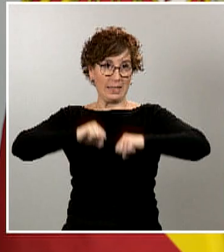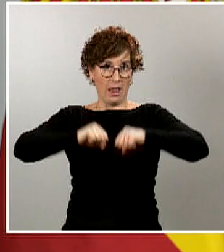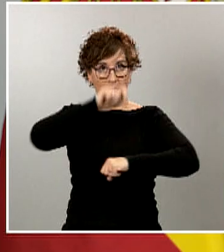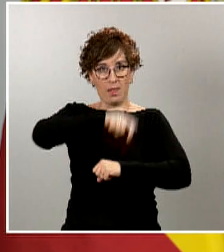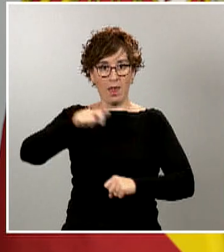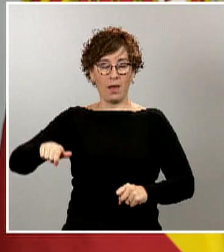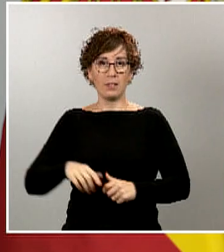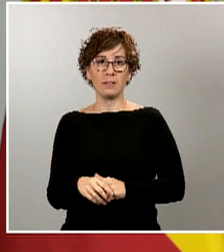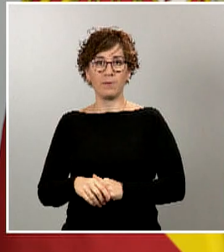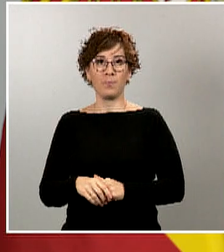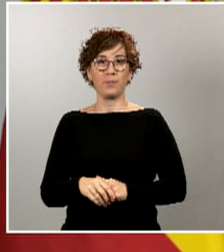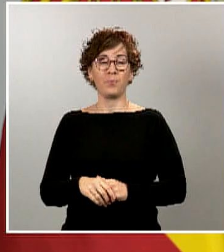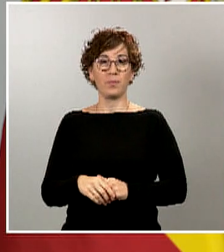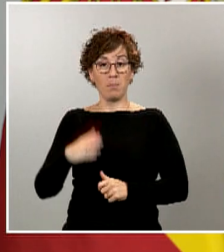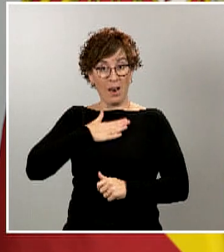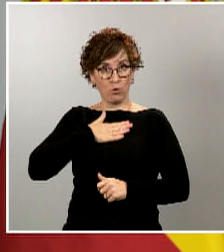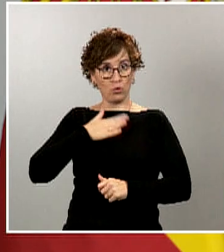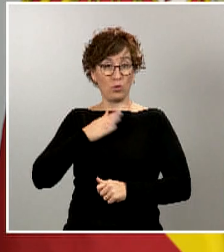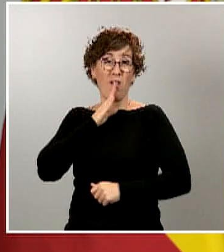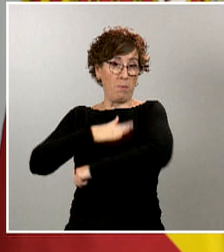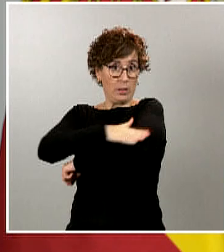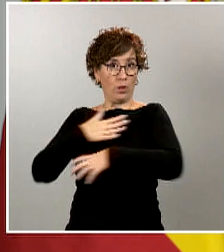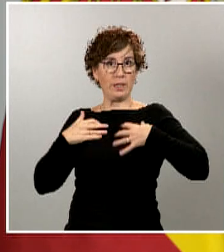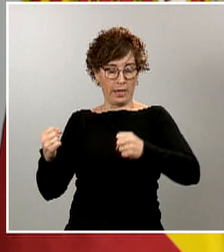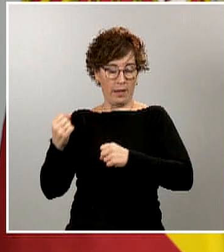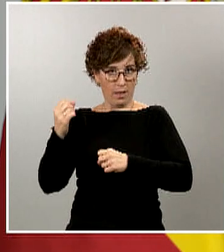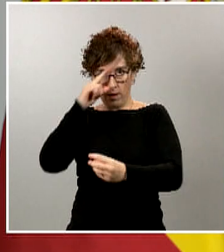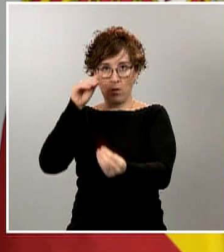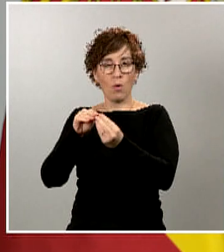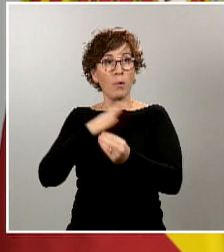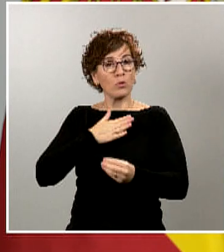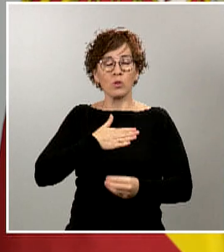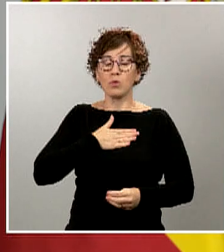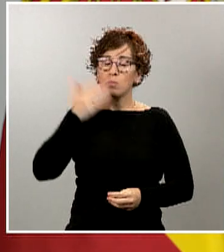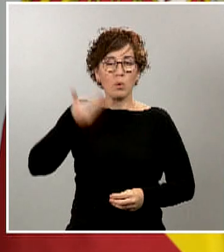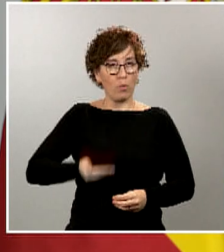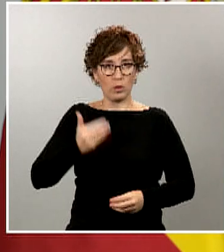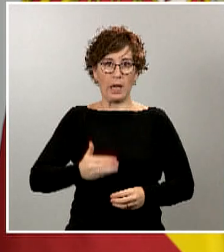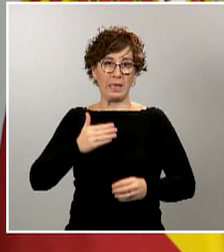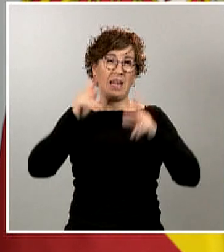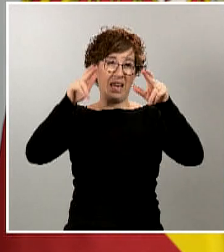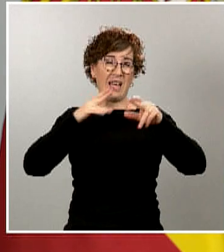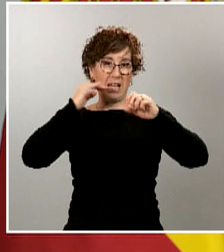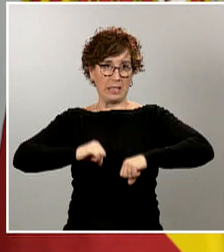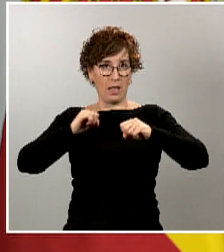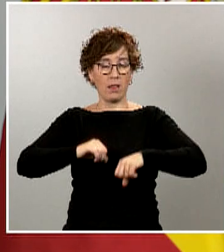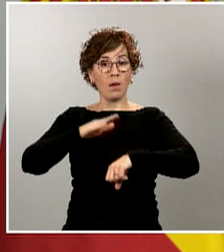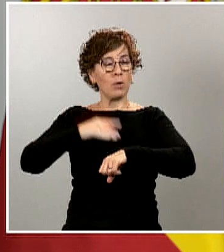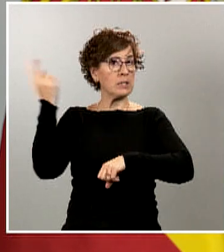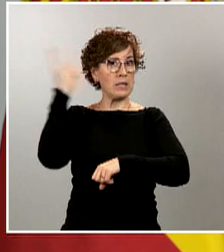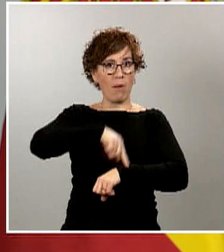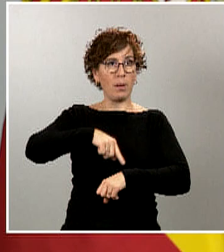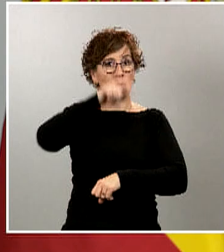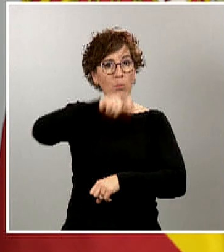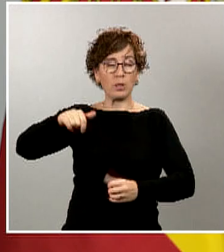las residencias ha sido algo muy importante porque siempre hemos tenido en cuenta la vulnerabilidad de las personas que pueden necesitar más la